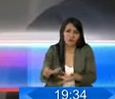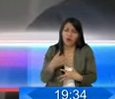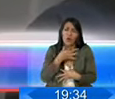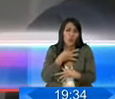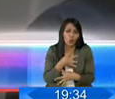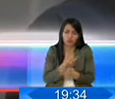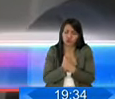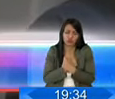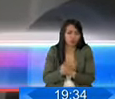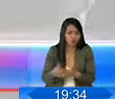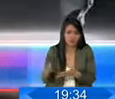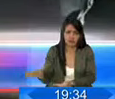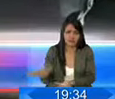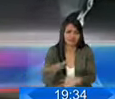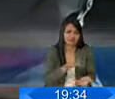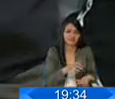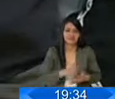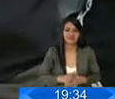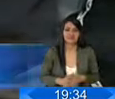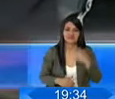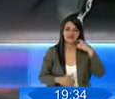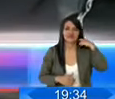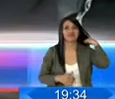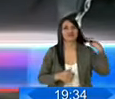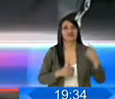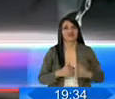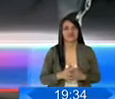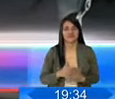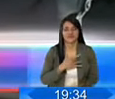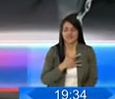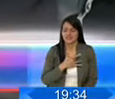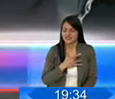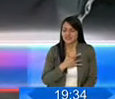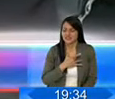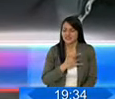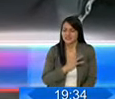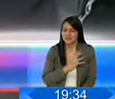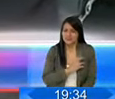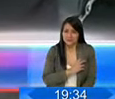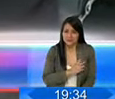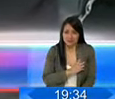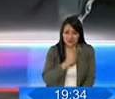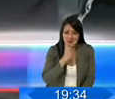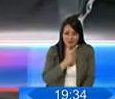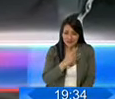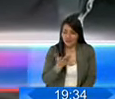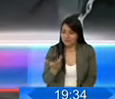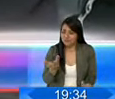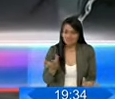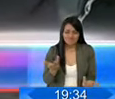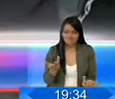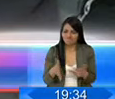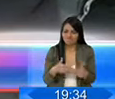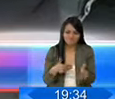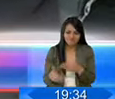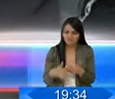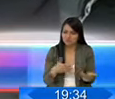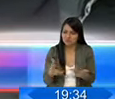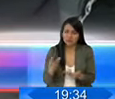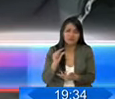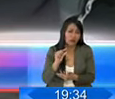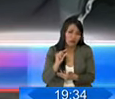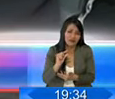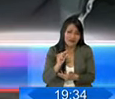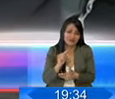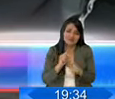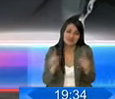gusto y con mucho amor lo hacemos. Y realmente nos destrozó el corazón y quisimos, no sé, buscar cualquier cosa, un granito de